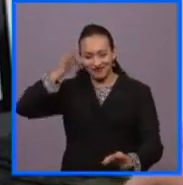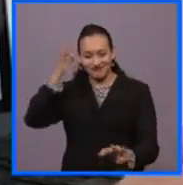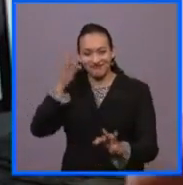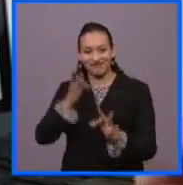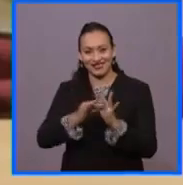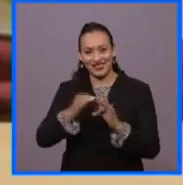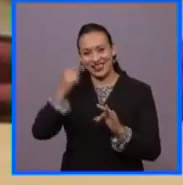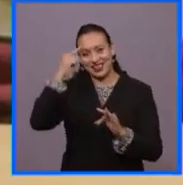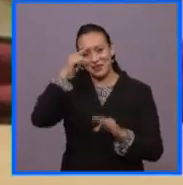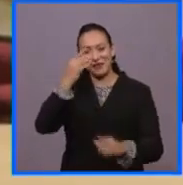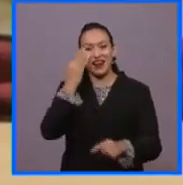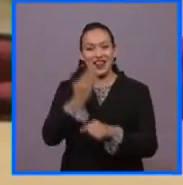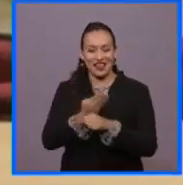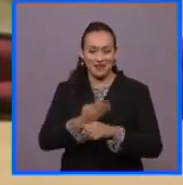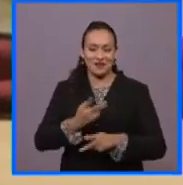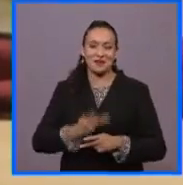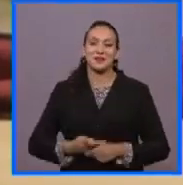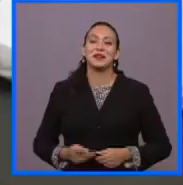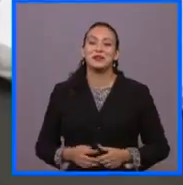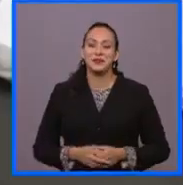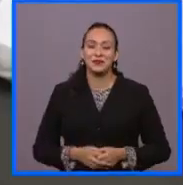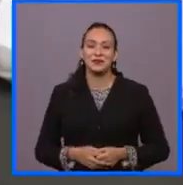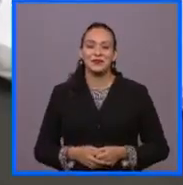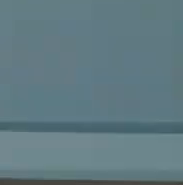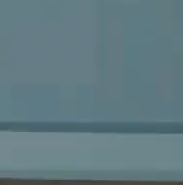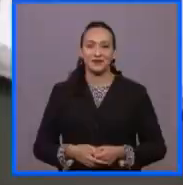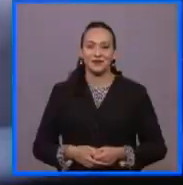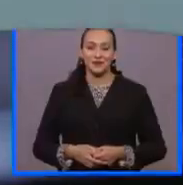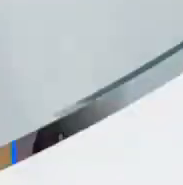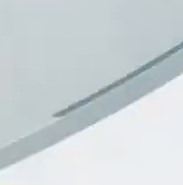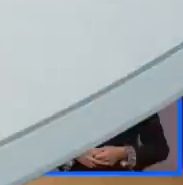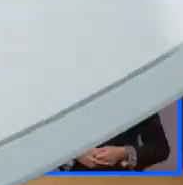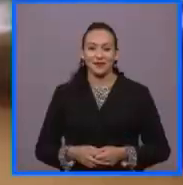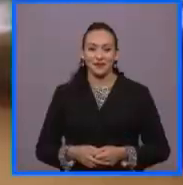ingreso al bachillerato.